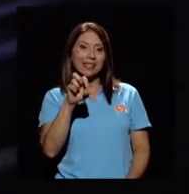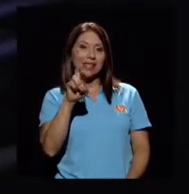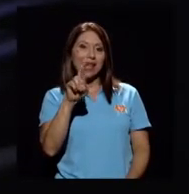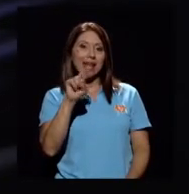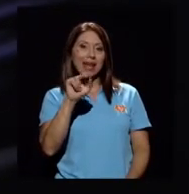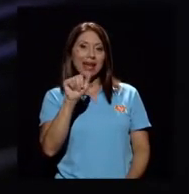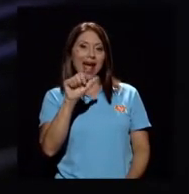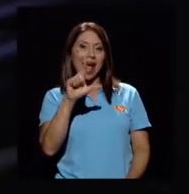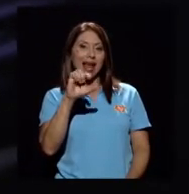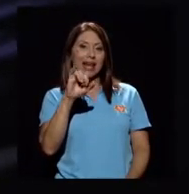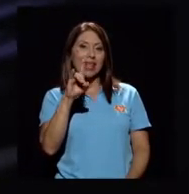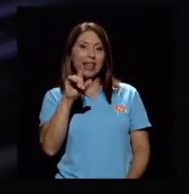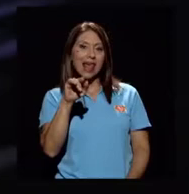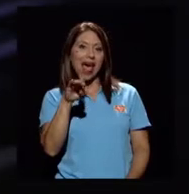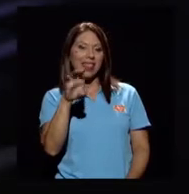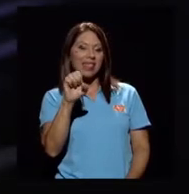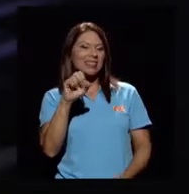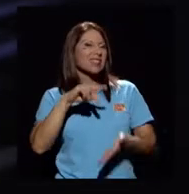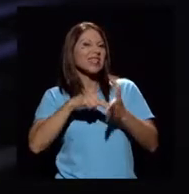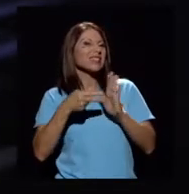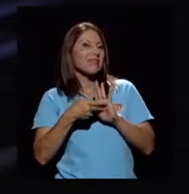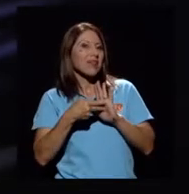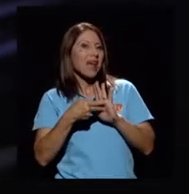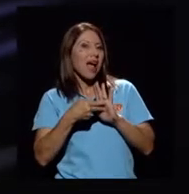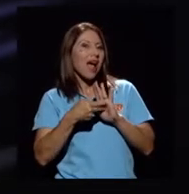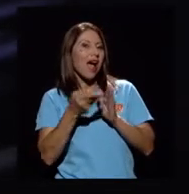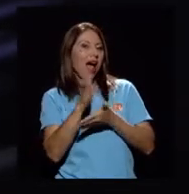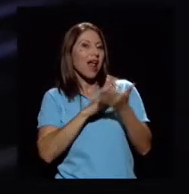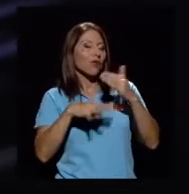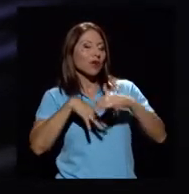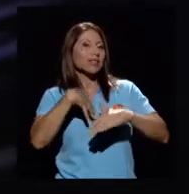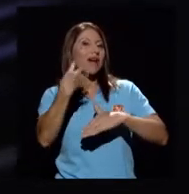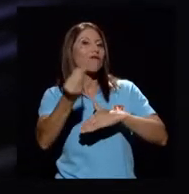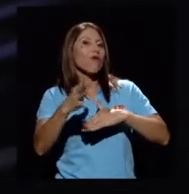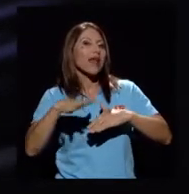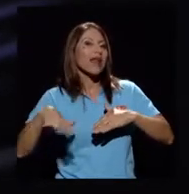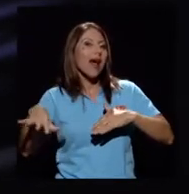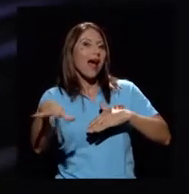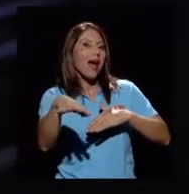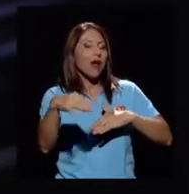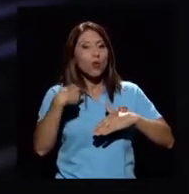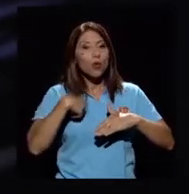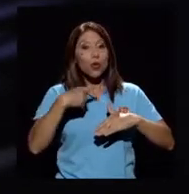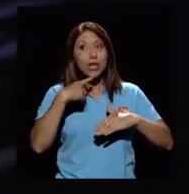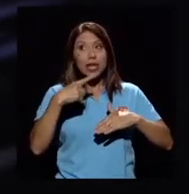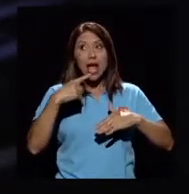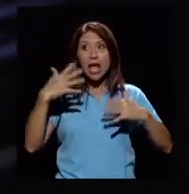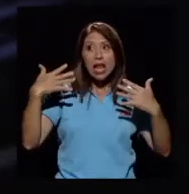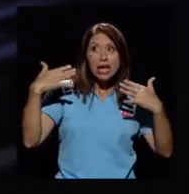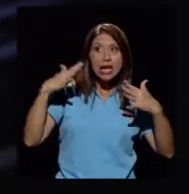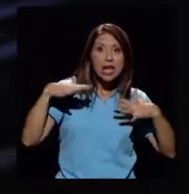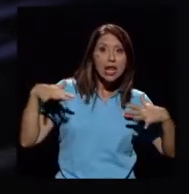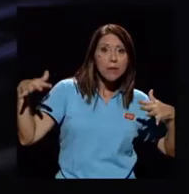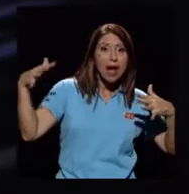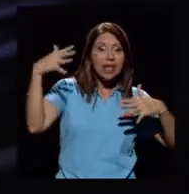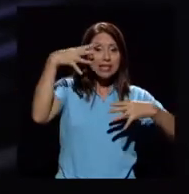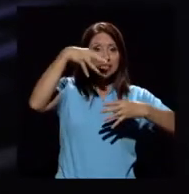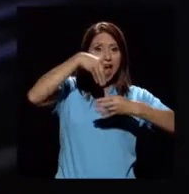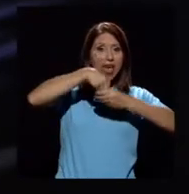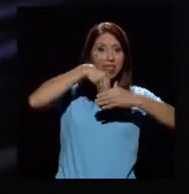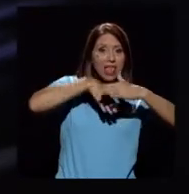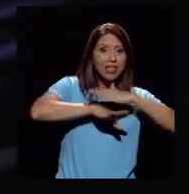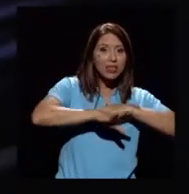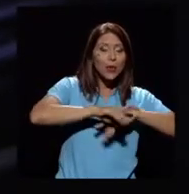esquema de lo que uno está explicando, algo que está afuera. Y aunque el clima uno diría que está dentro, no hay ninguna cosa que